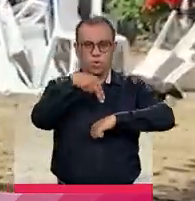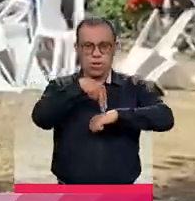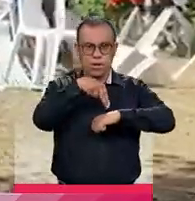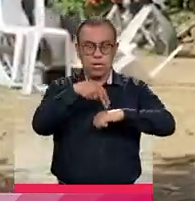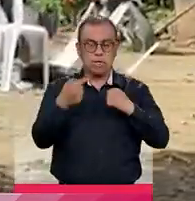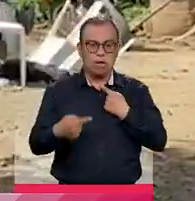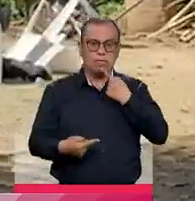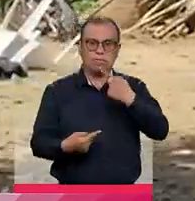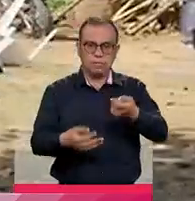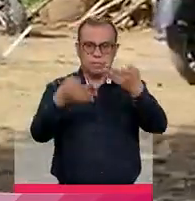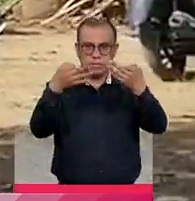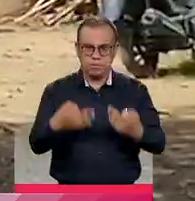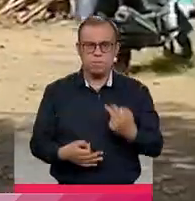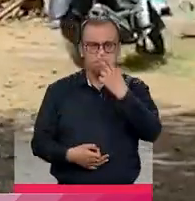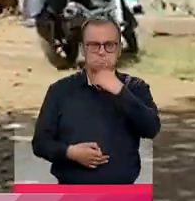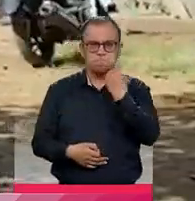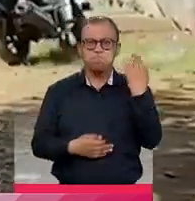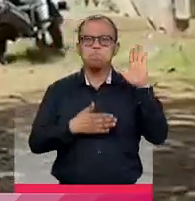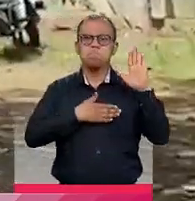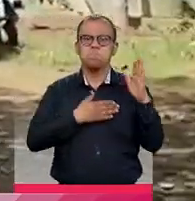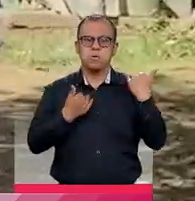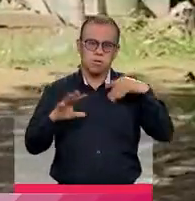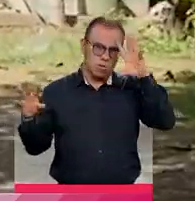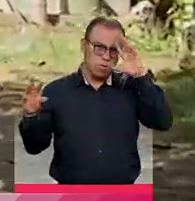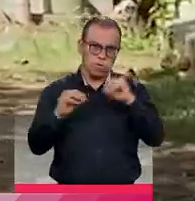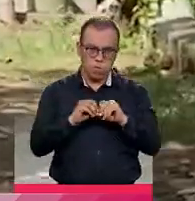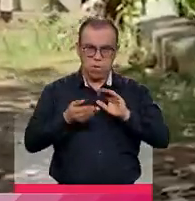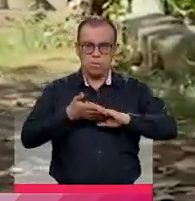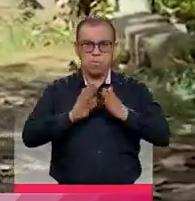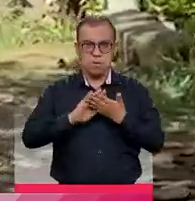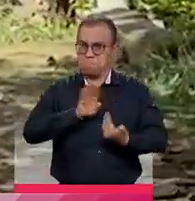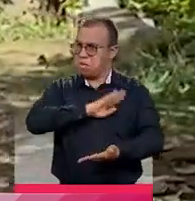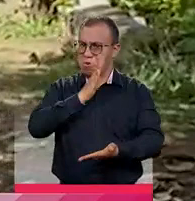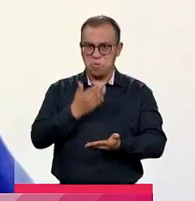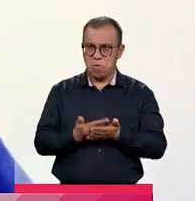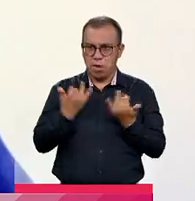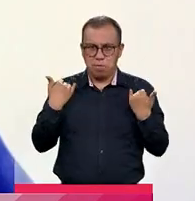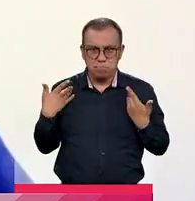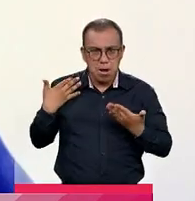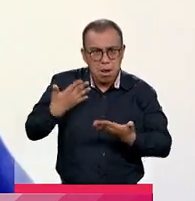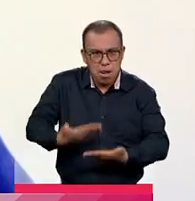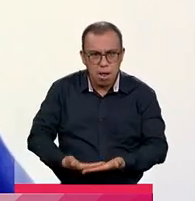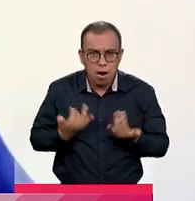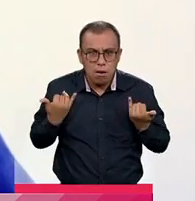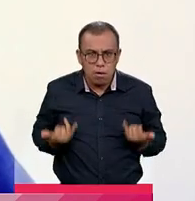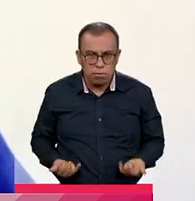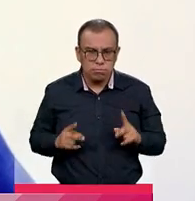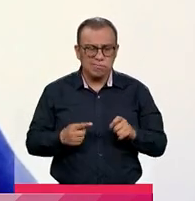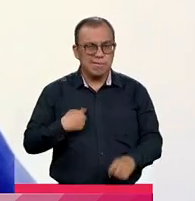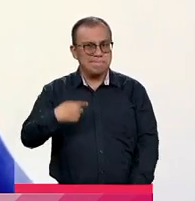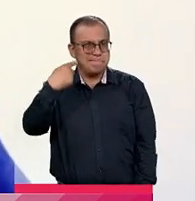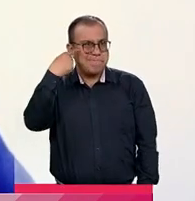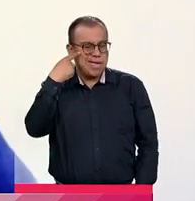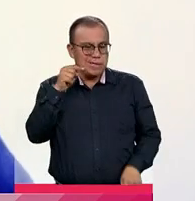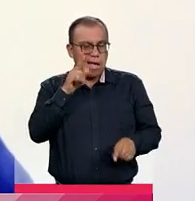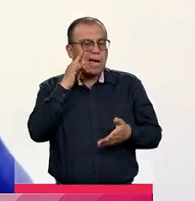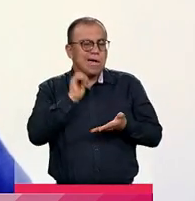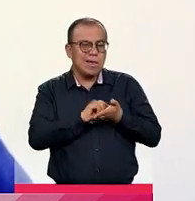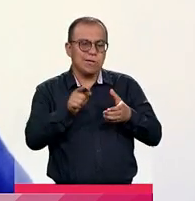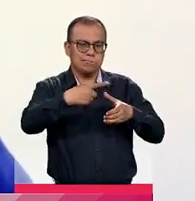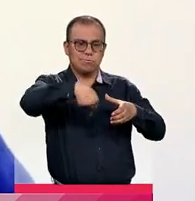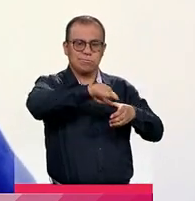donde afirman la promesa de la implementación del acuerdo de paz nunca se cumplió. Seguimos siendo estigmatizados